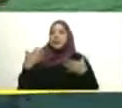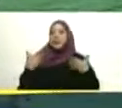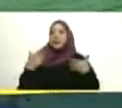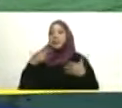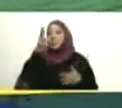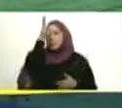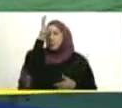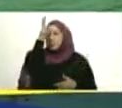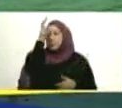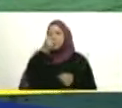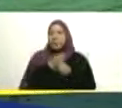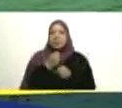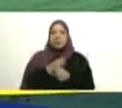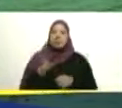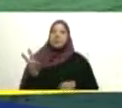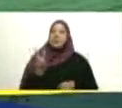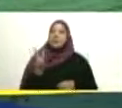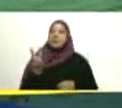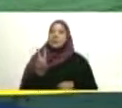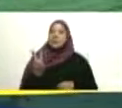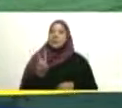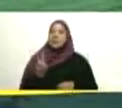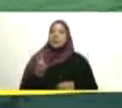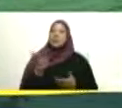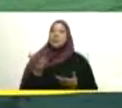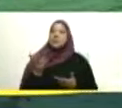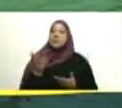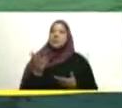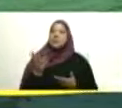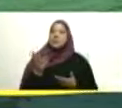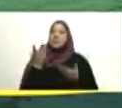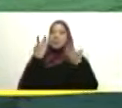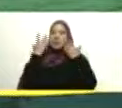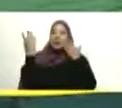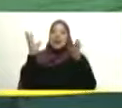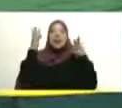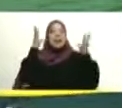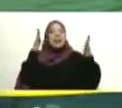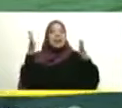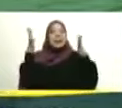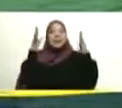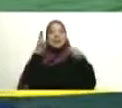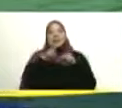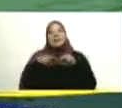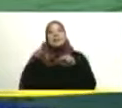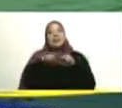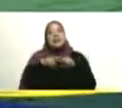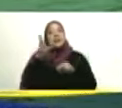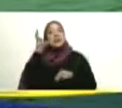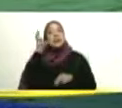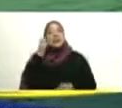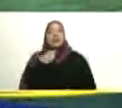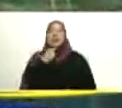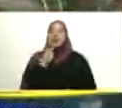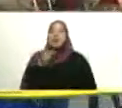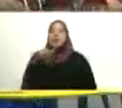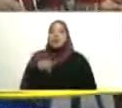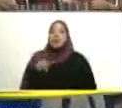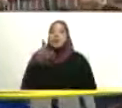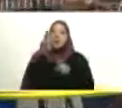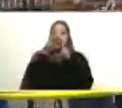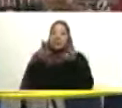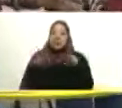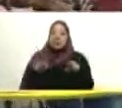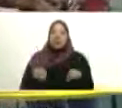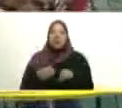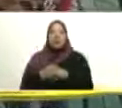desde Venezuela, con esta imagen, con esta voz de nuestros niños y niñas, que también en Navidad hoy